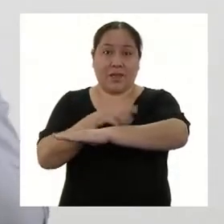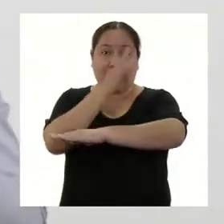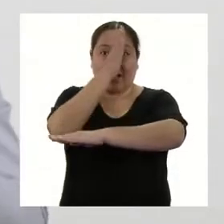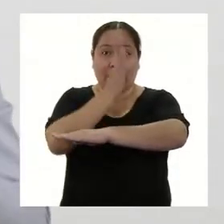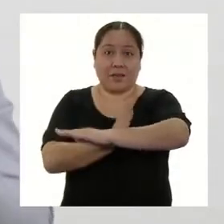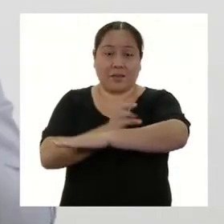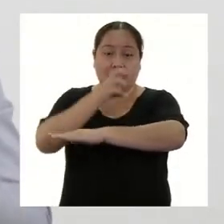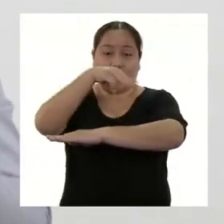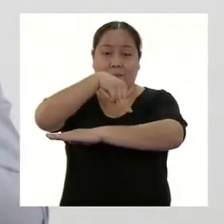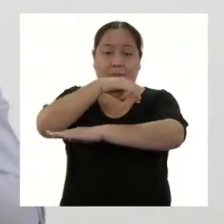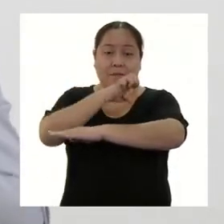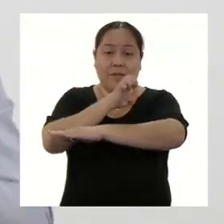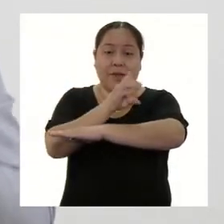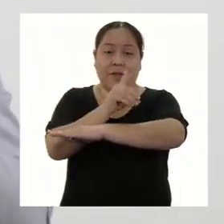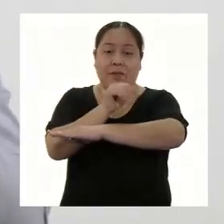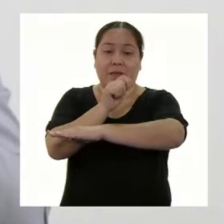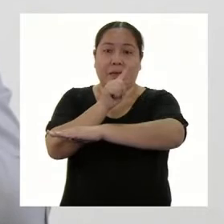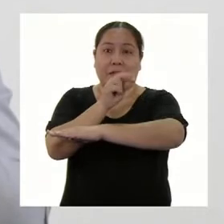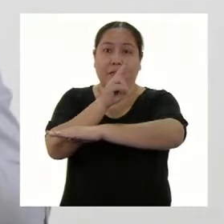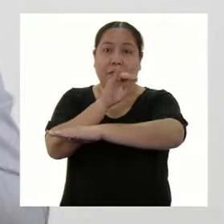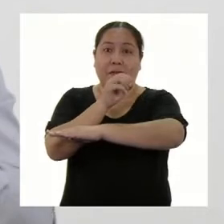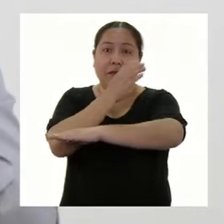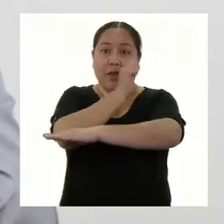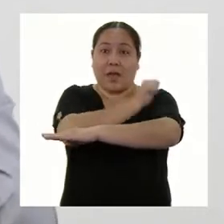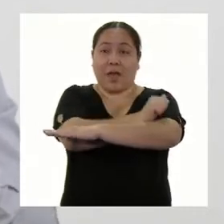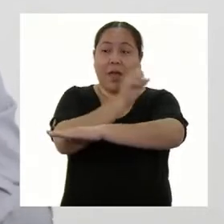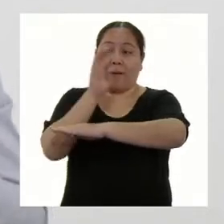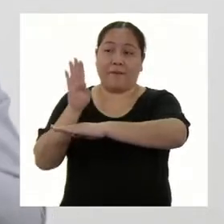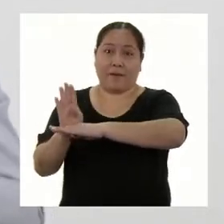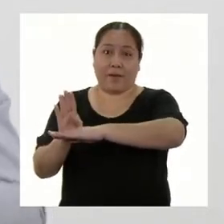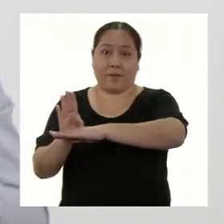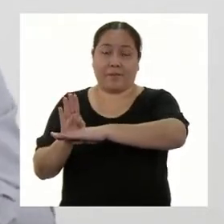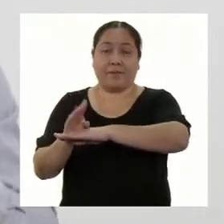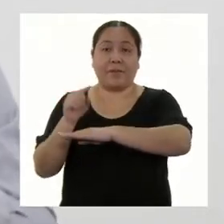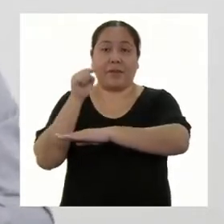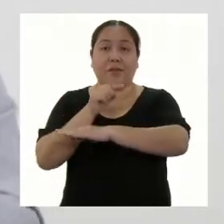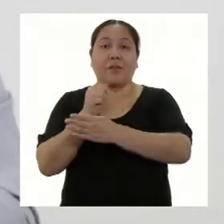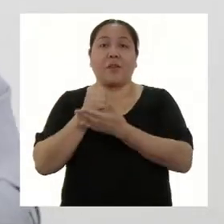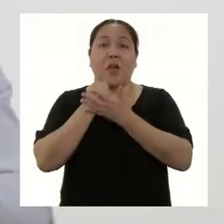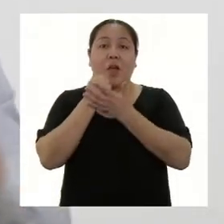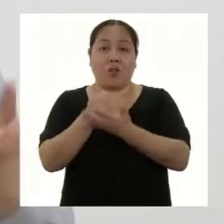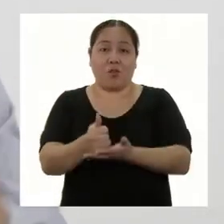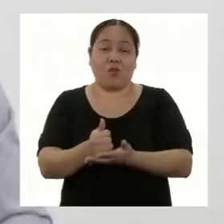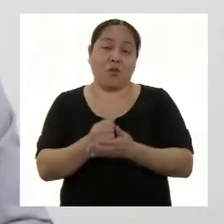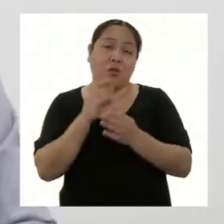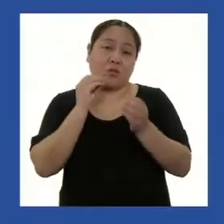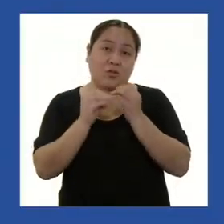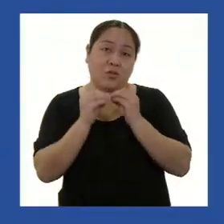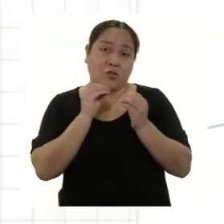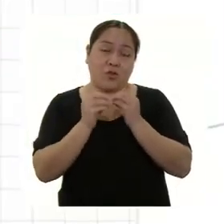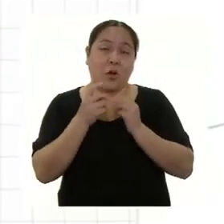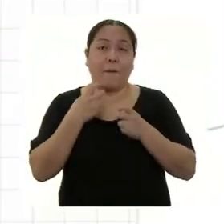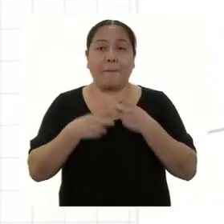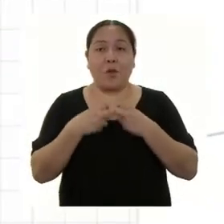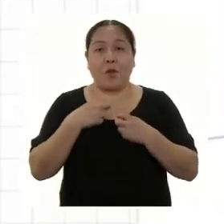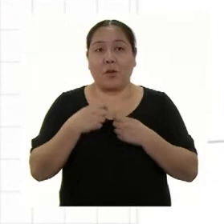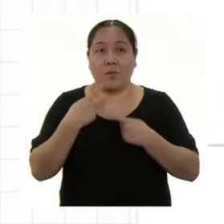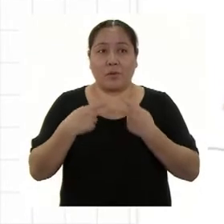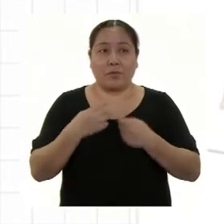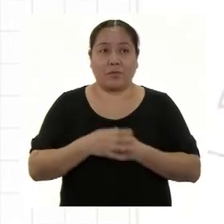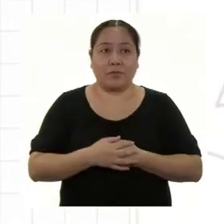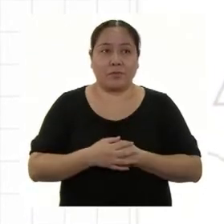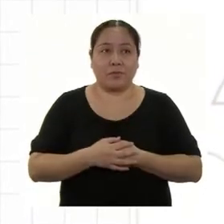llama mediatriz de A y B. En nuestro caso anterior nos ayudó a resolver una situación cotidiana. Ah,